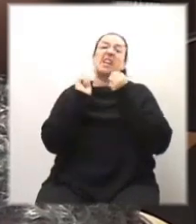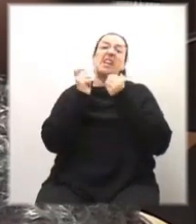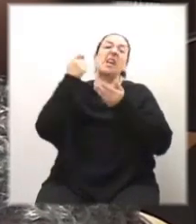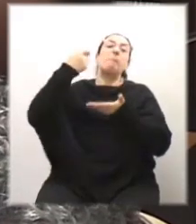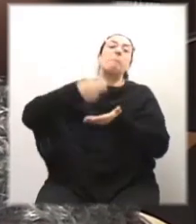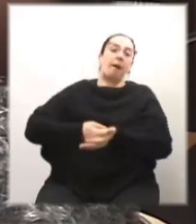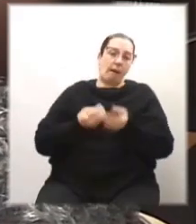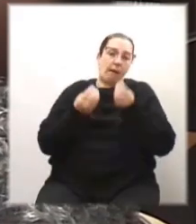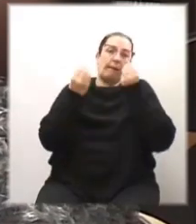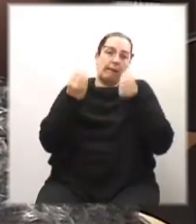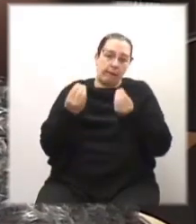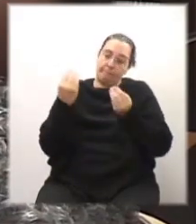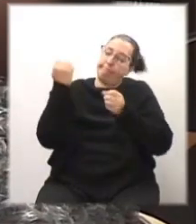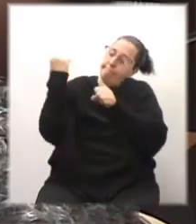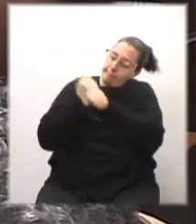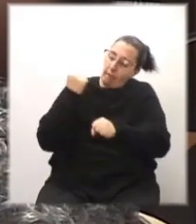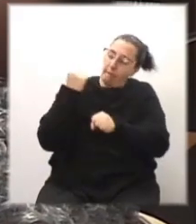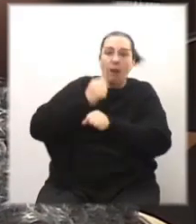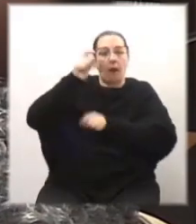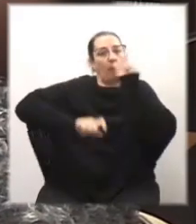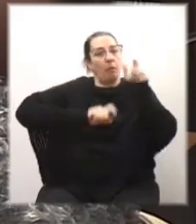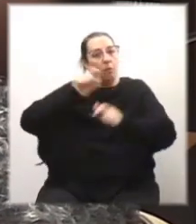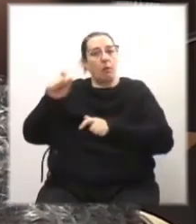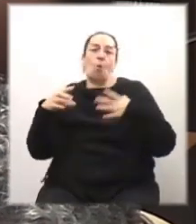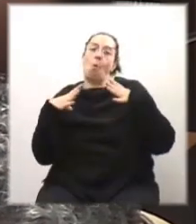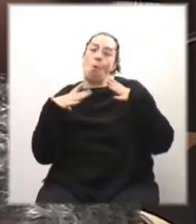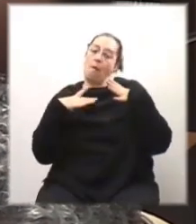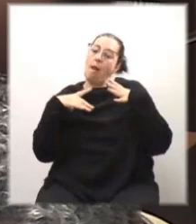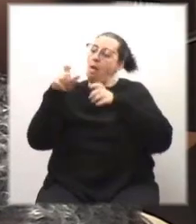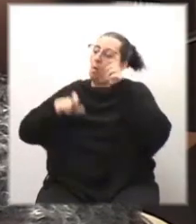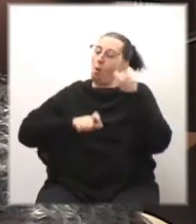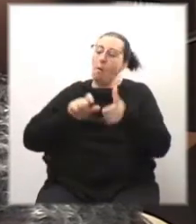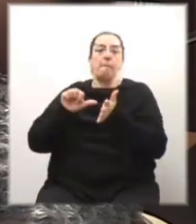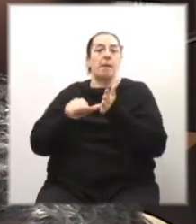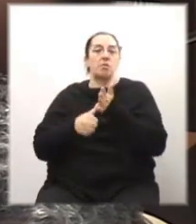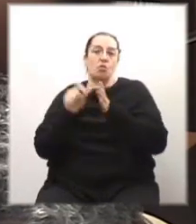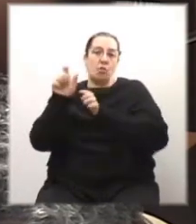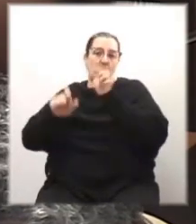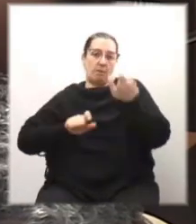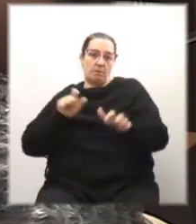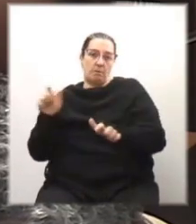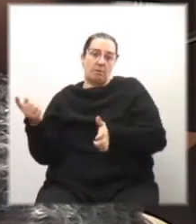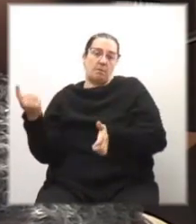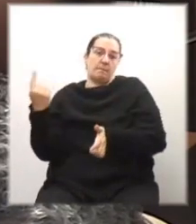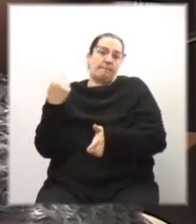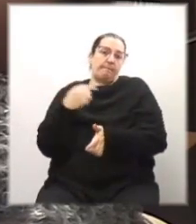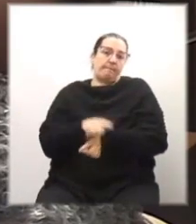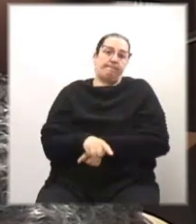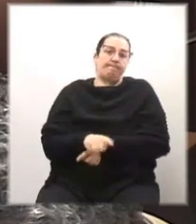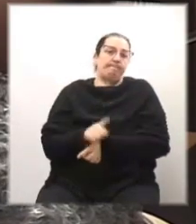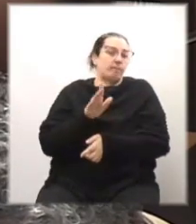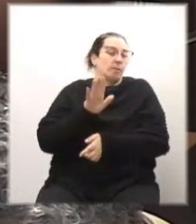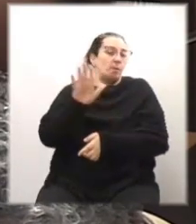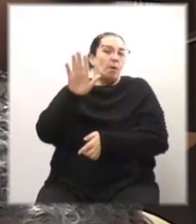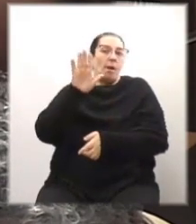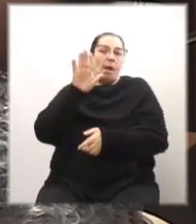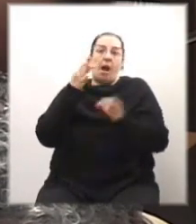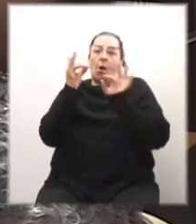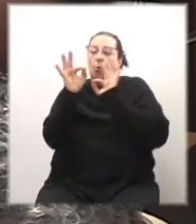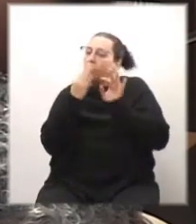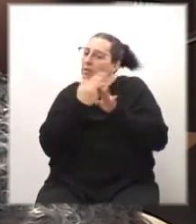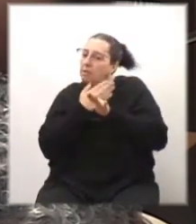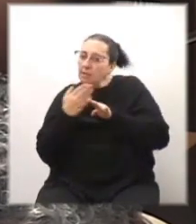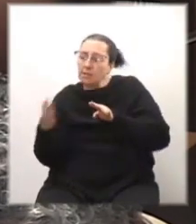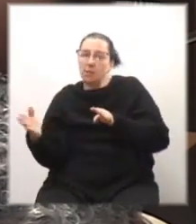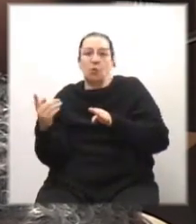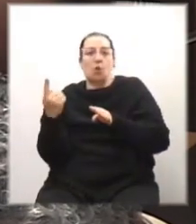los trabajadores, de los jubilados y pensionistas. Y es un ajuste transitorio que solamente reprimió el gasto y